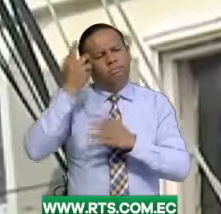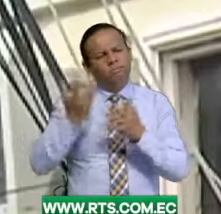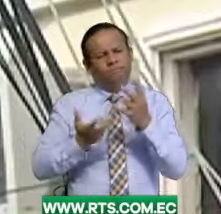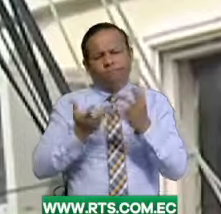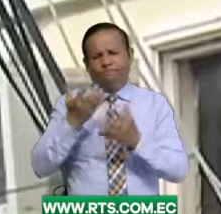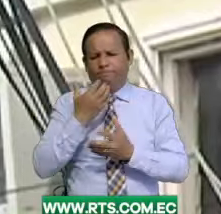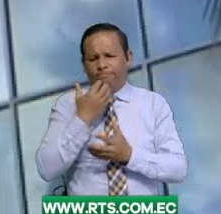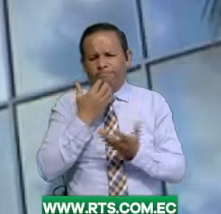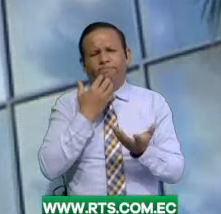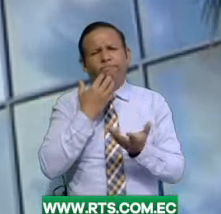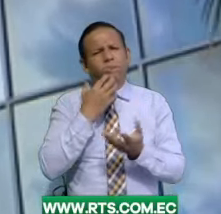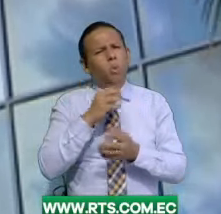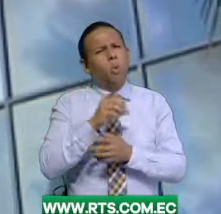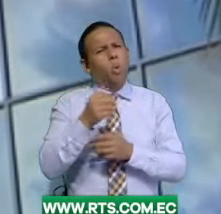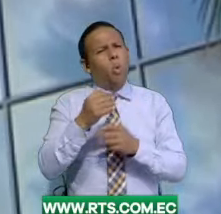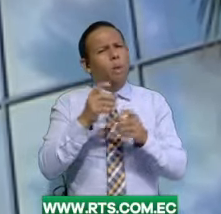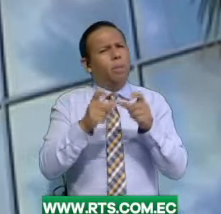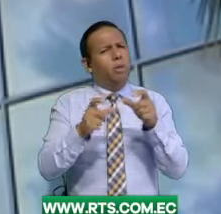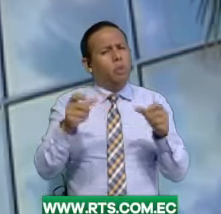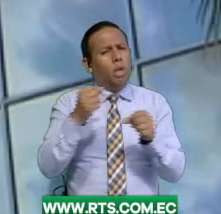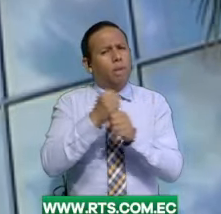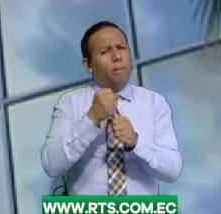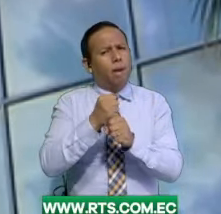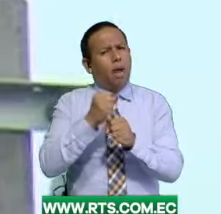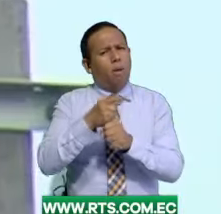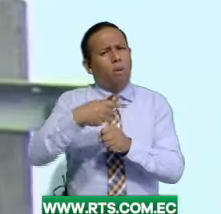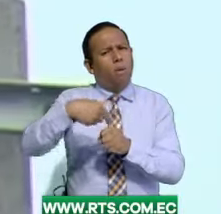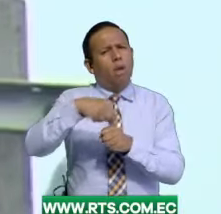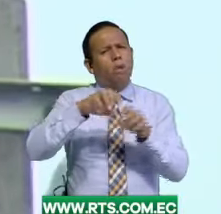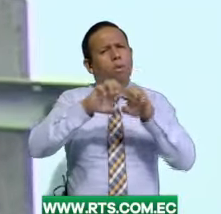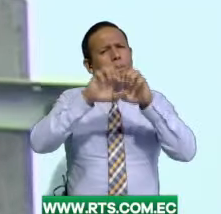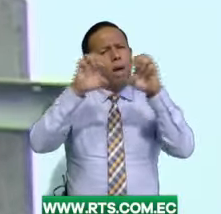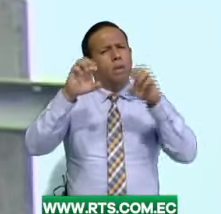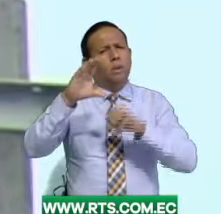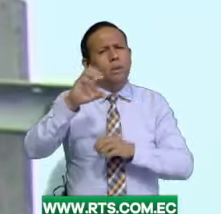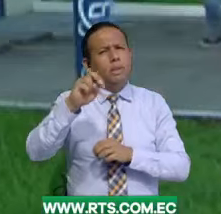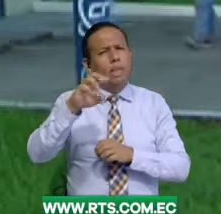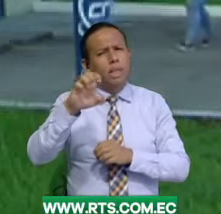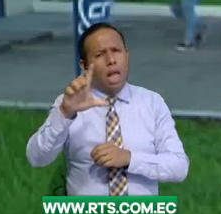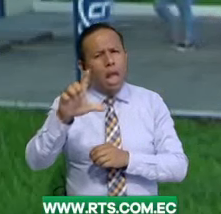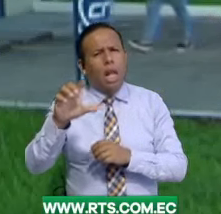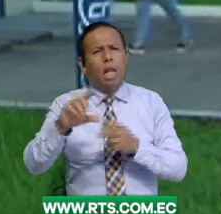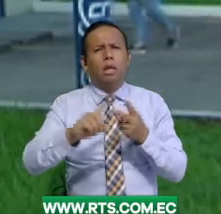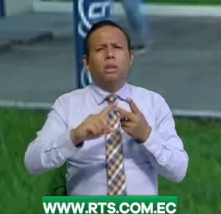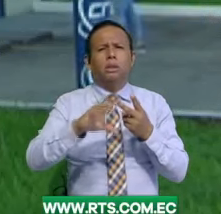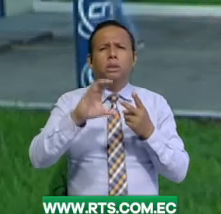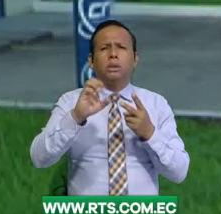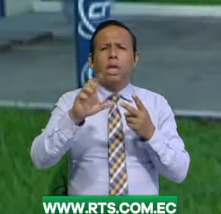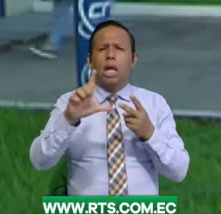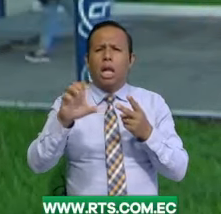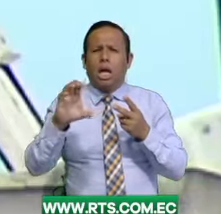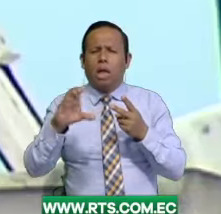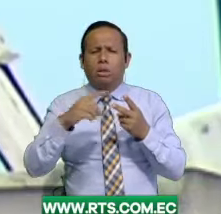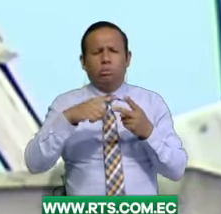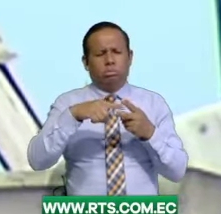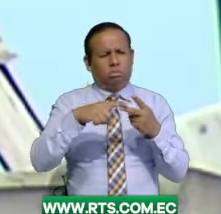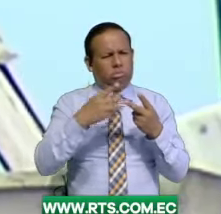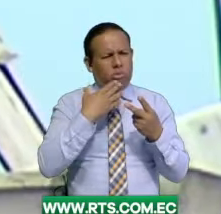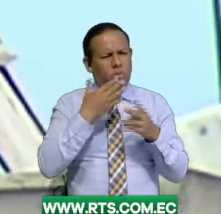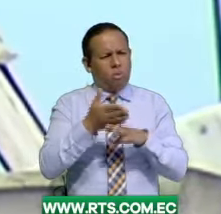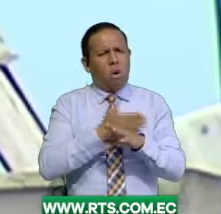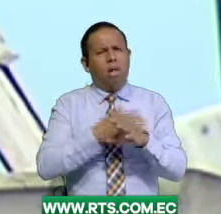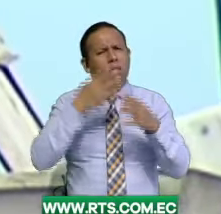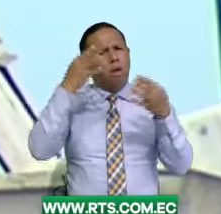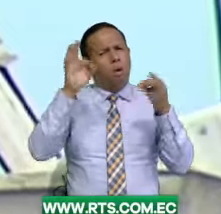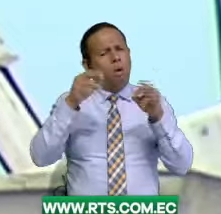réditos dorados que tienen los trabajadores de CENEL y CELEC con contratos colectivos y recalcó que se está buscando la salida